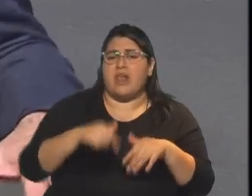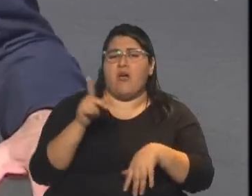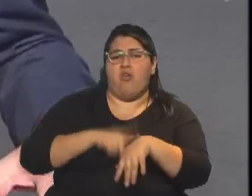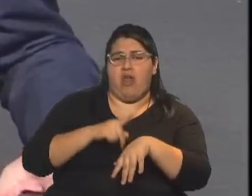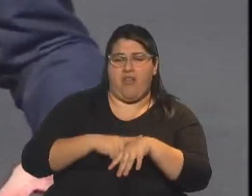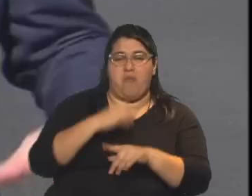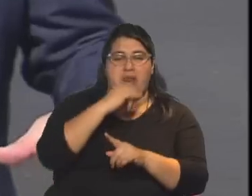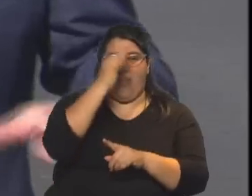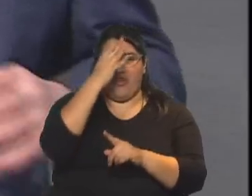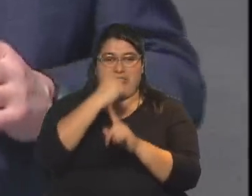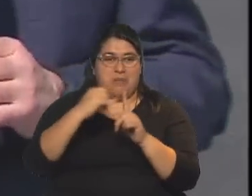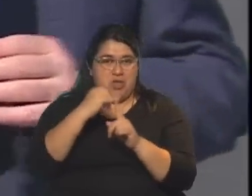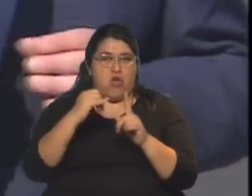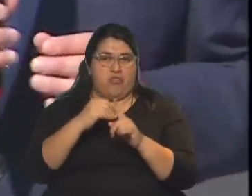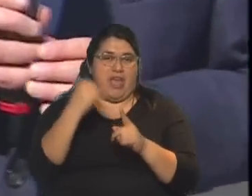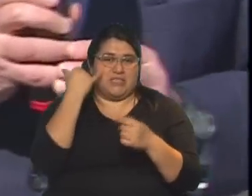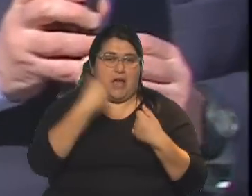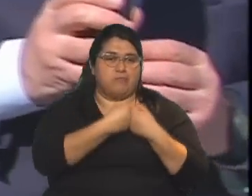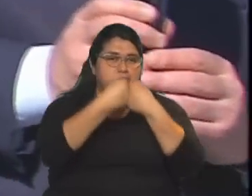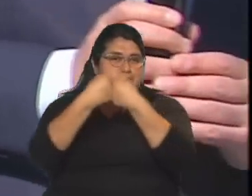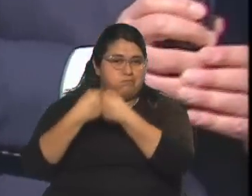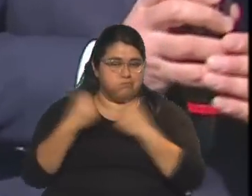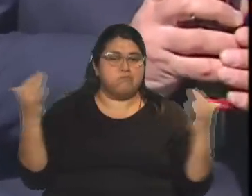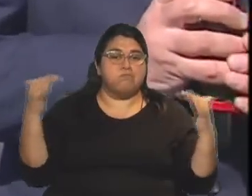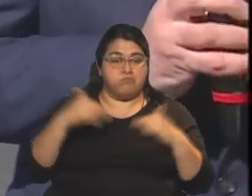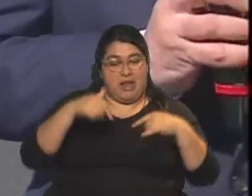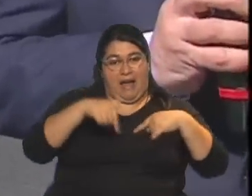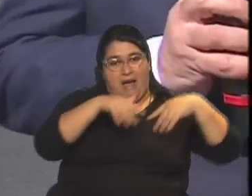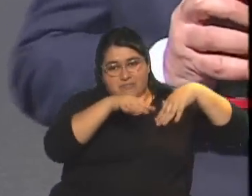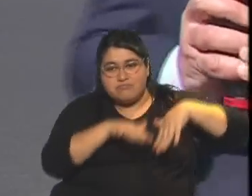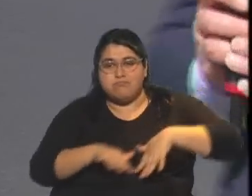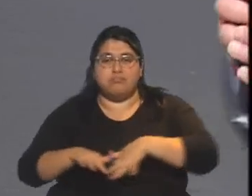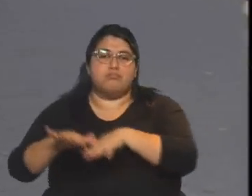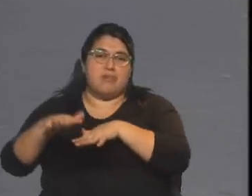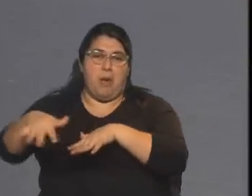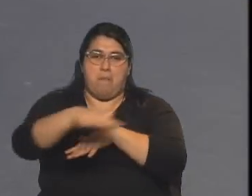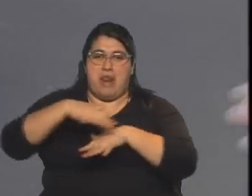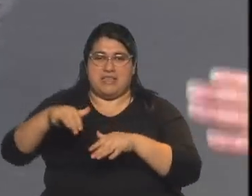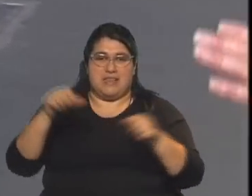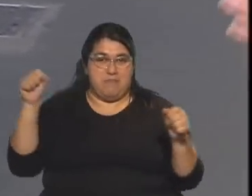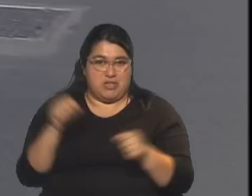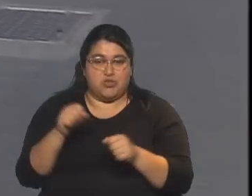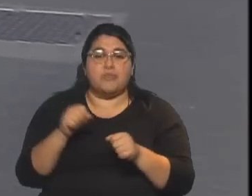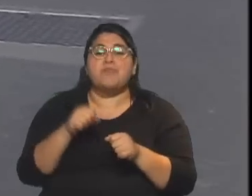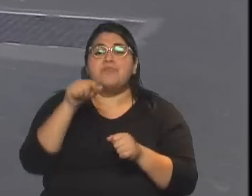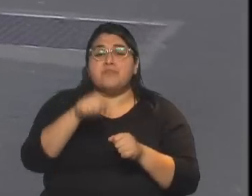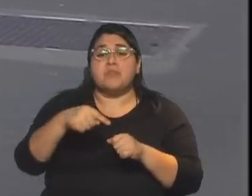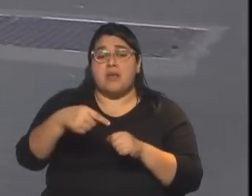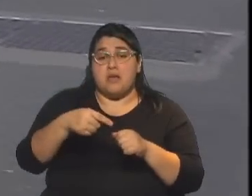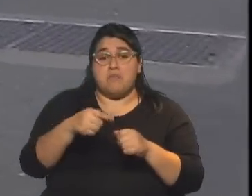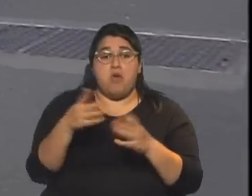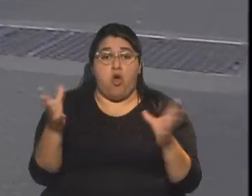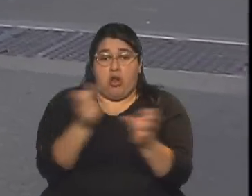12 del mediodía y posteriormente de aquí se va a marchar hacia plaza de mayo el metrobus está